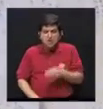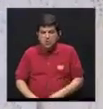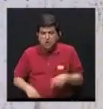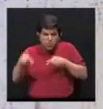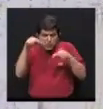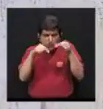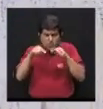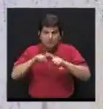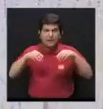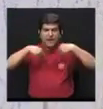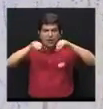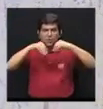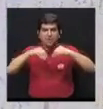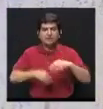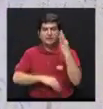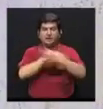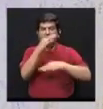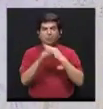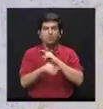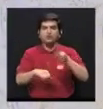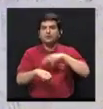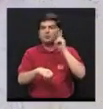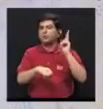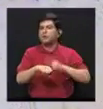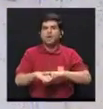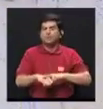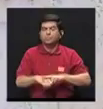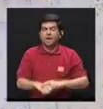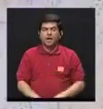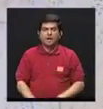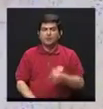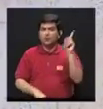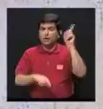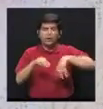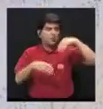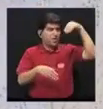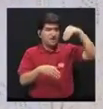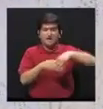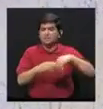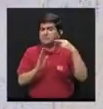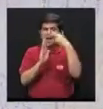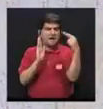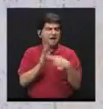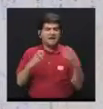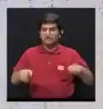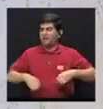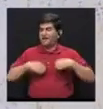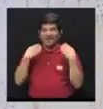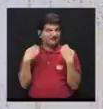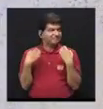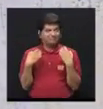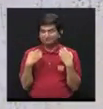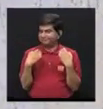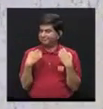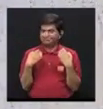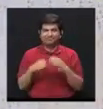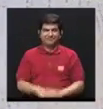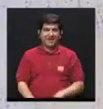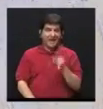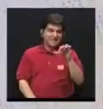como natural porque no cabe dentro de ninguna de las regulaciones existentes. Entonces, esta es otra de